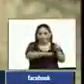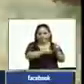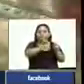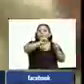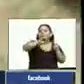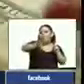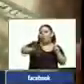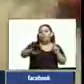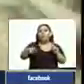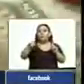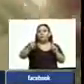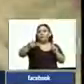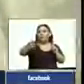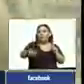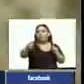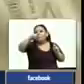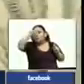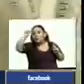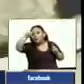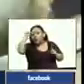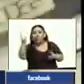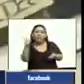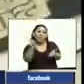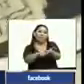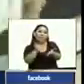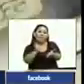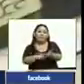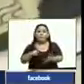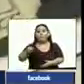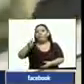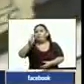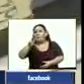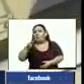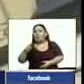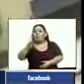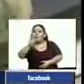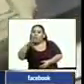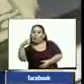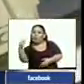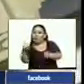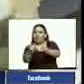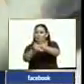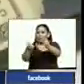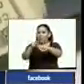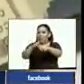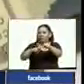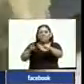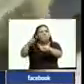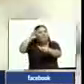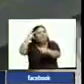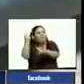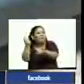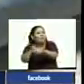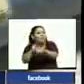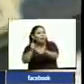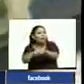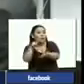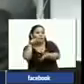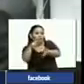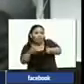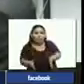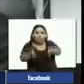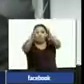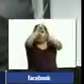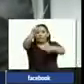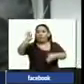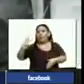que para 2020 se operará con un déficit de 40 millones de dólares, lo que significaría que el Ministerio Público podría